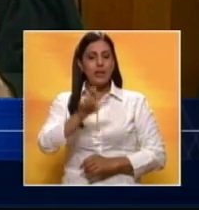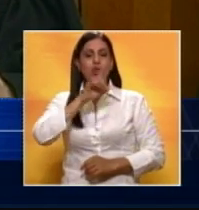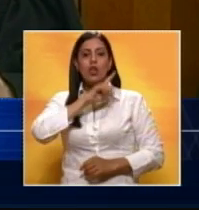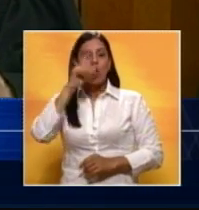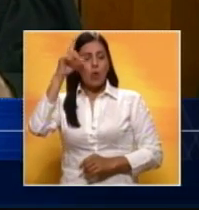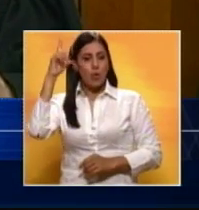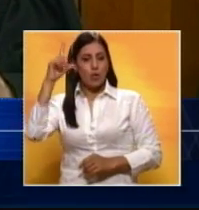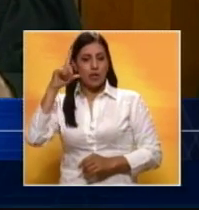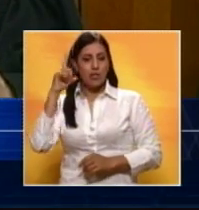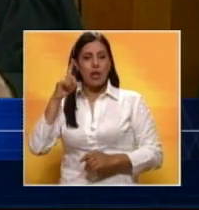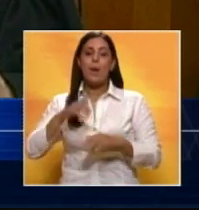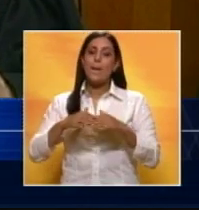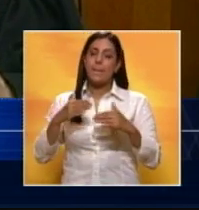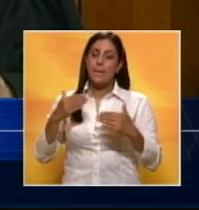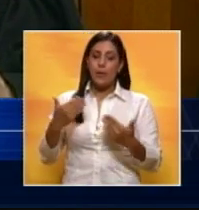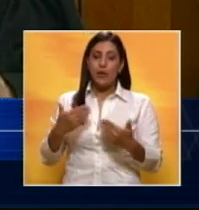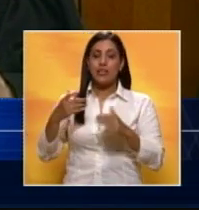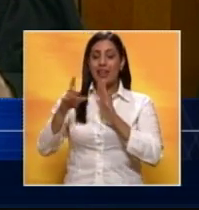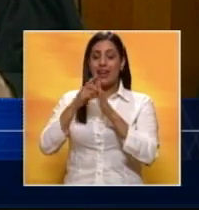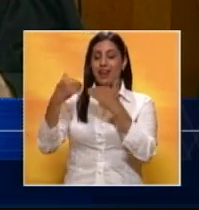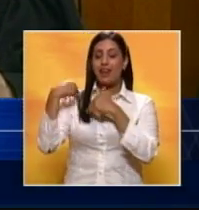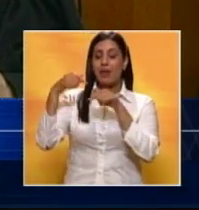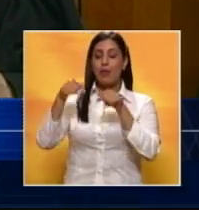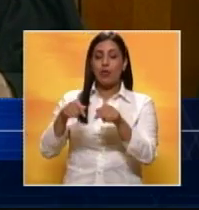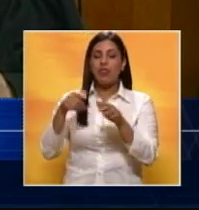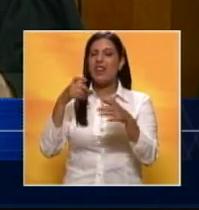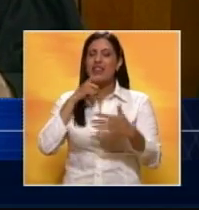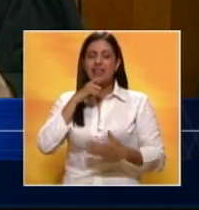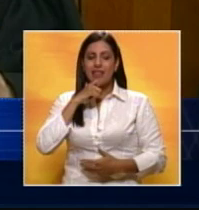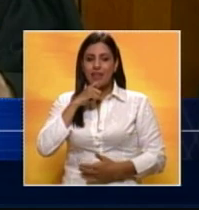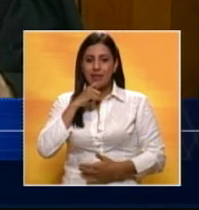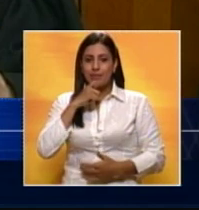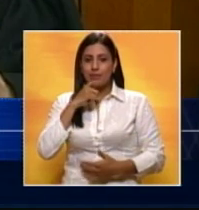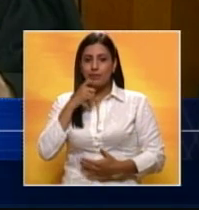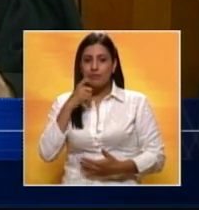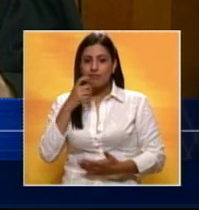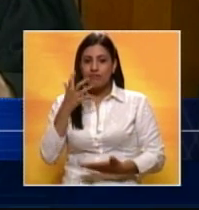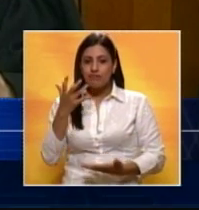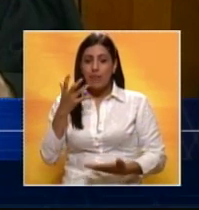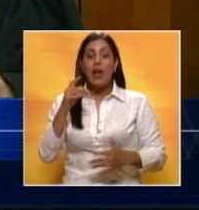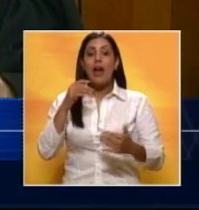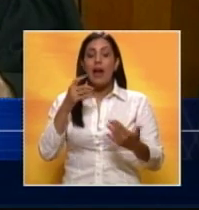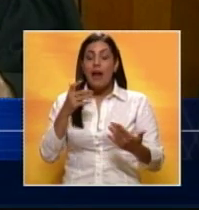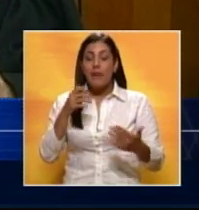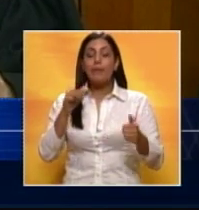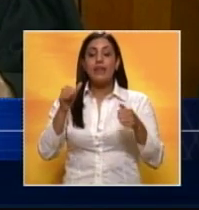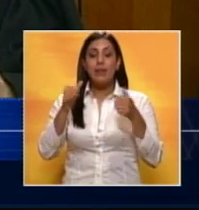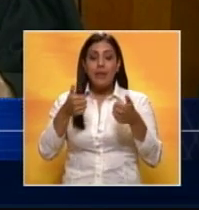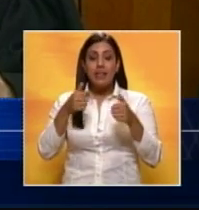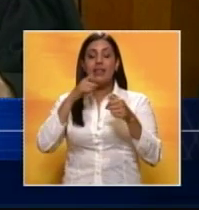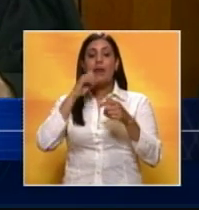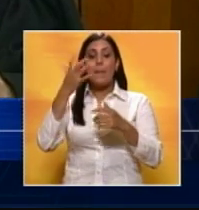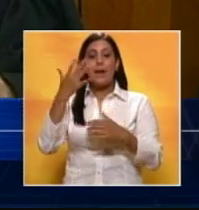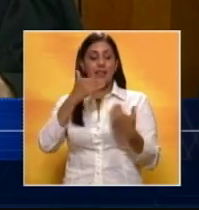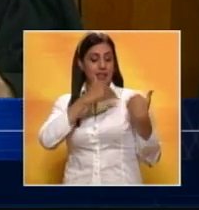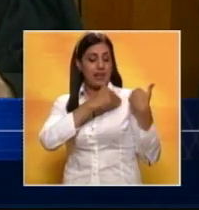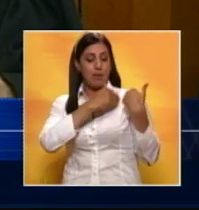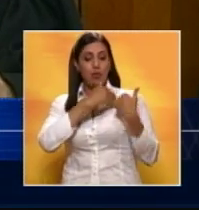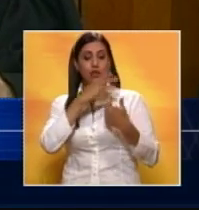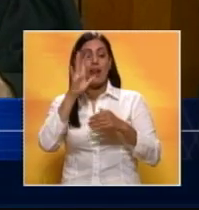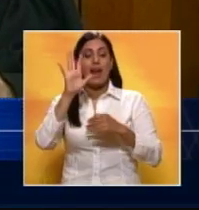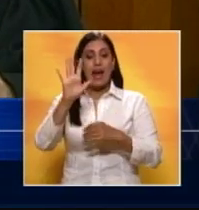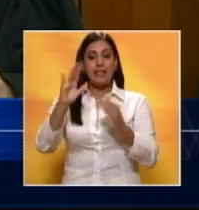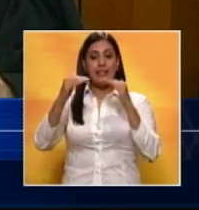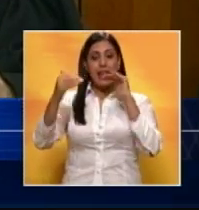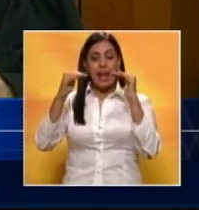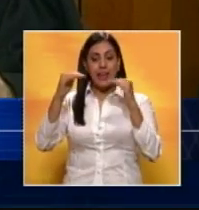Luisa Ortega Díaz, por lo cual la legitimidad en los casos que se incurran en presuntas responsabilidades de